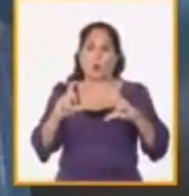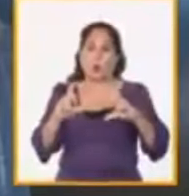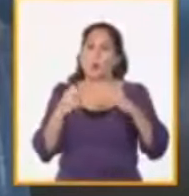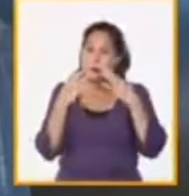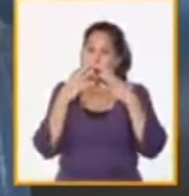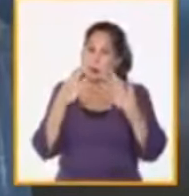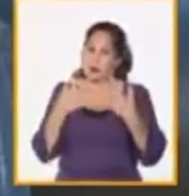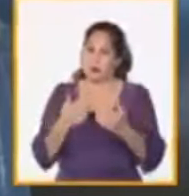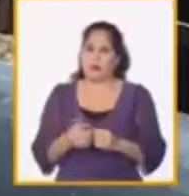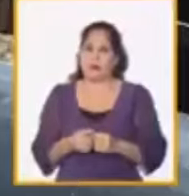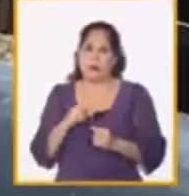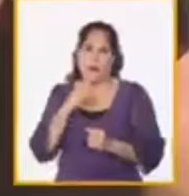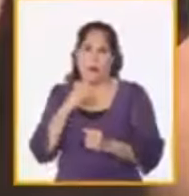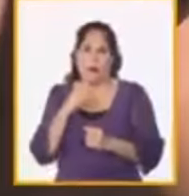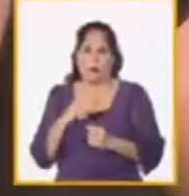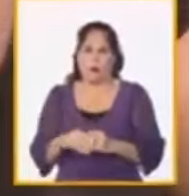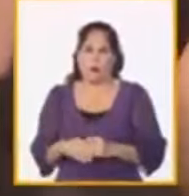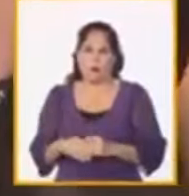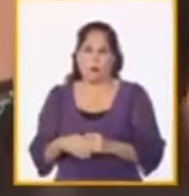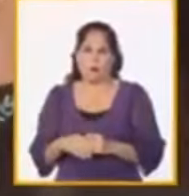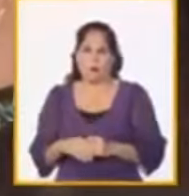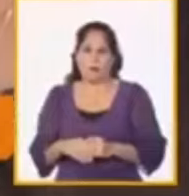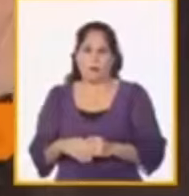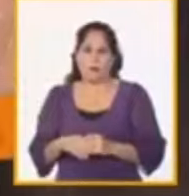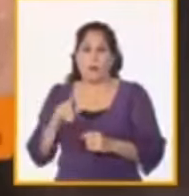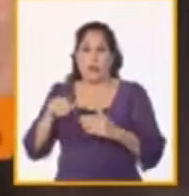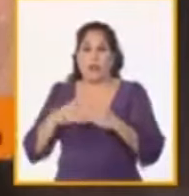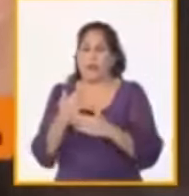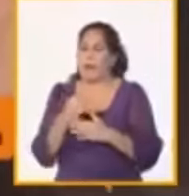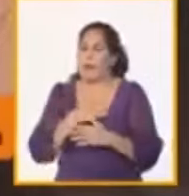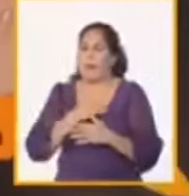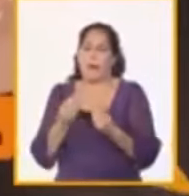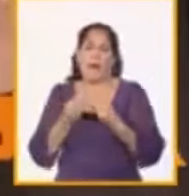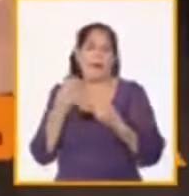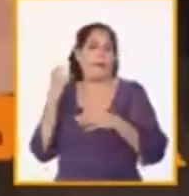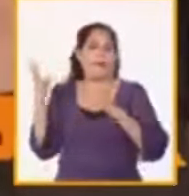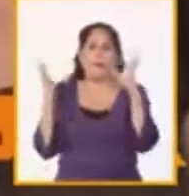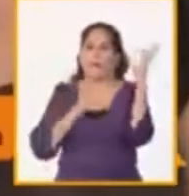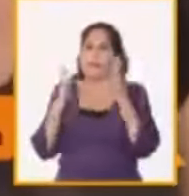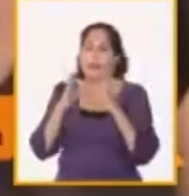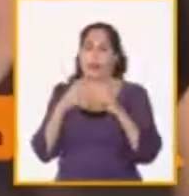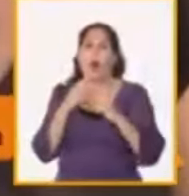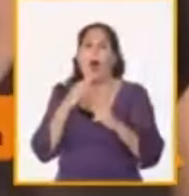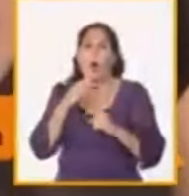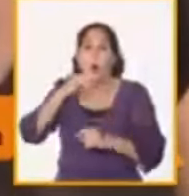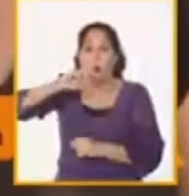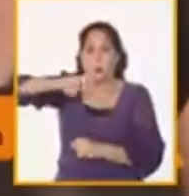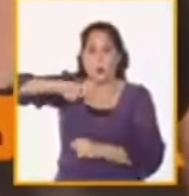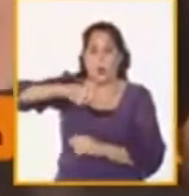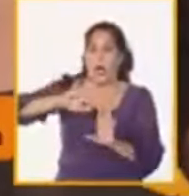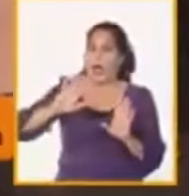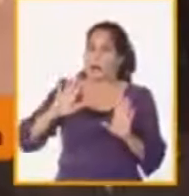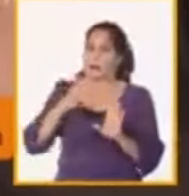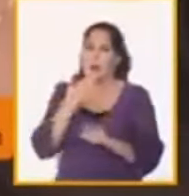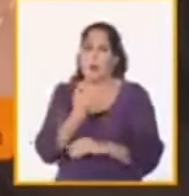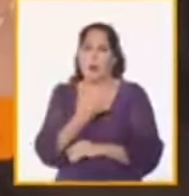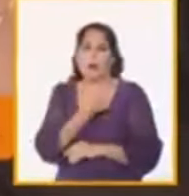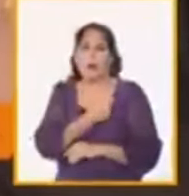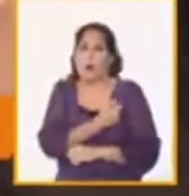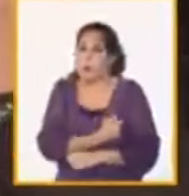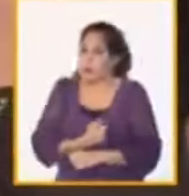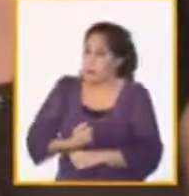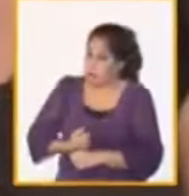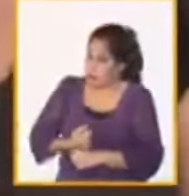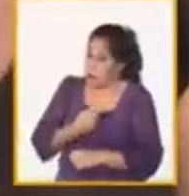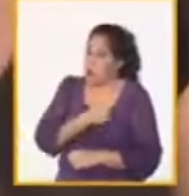infraestructuras hidráulicas. Sería ese día una gran fiesta cuando llegue ese primer chorrito de agua. Es un pueblo muy, muy anegado, muy